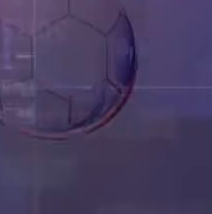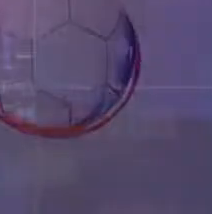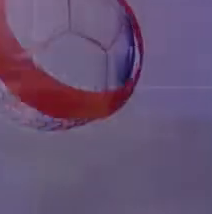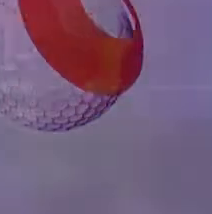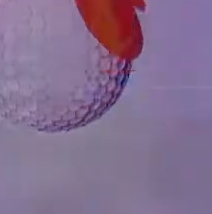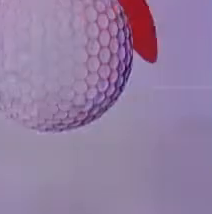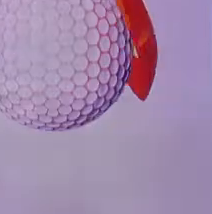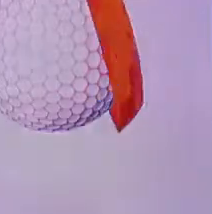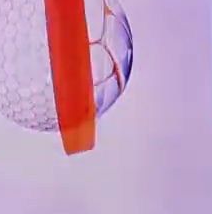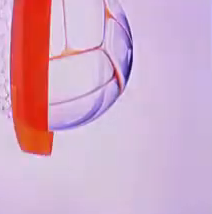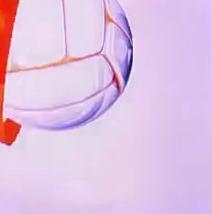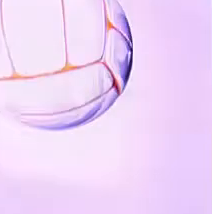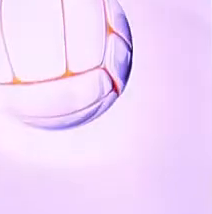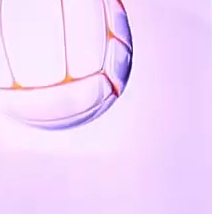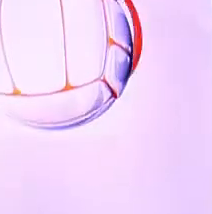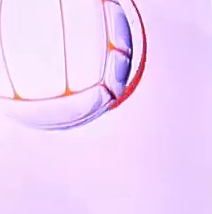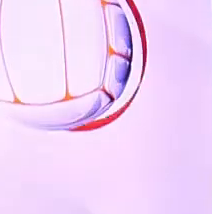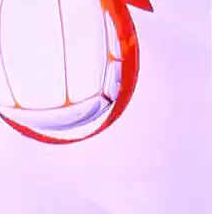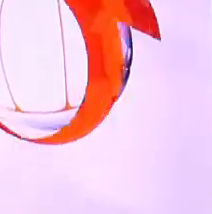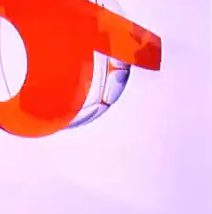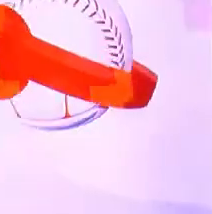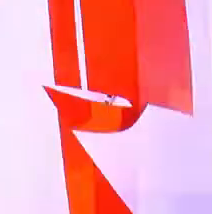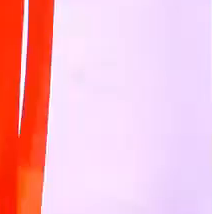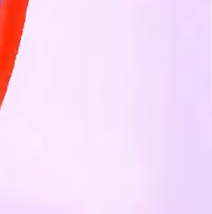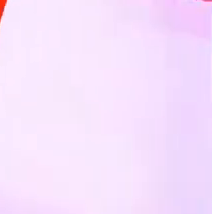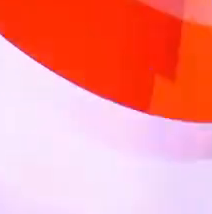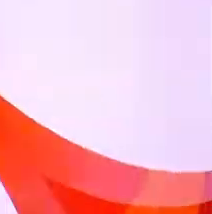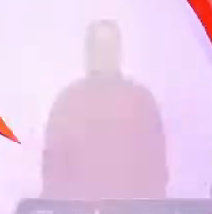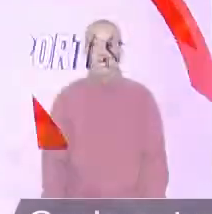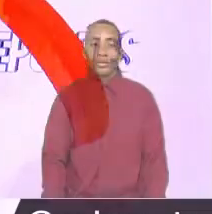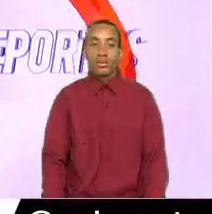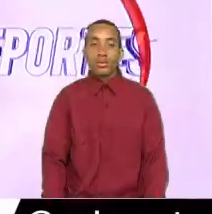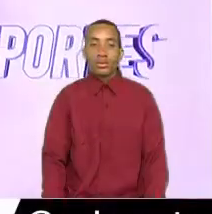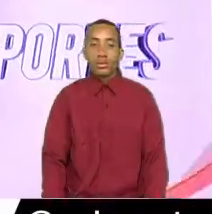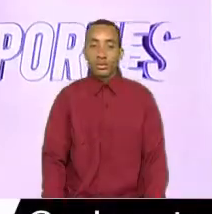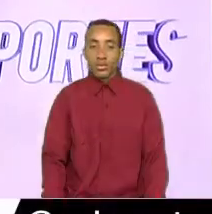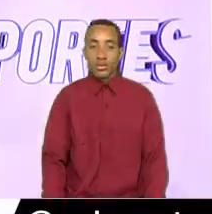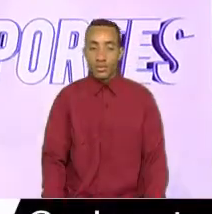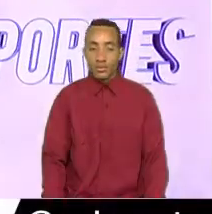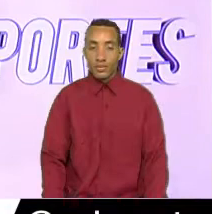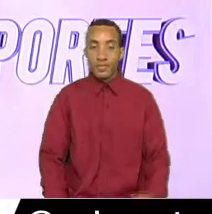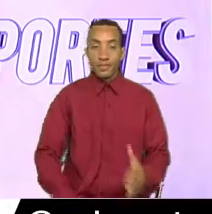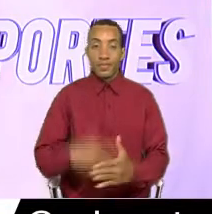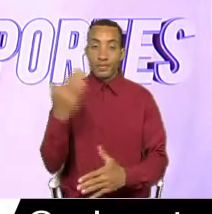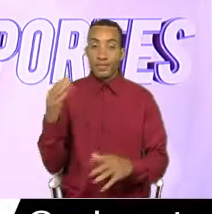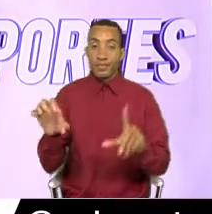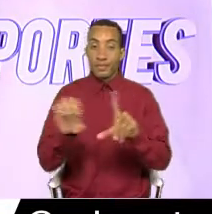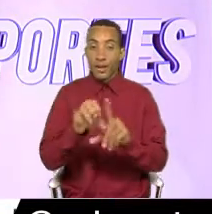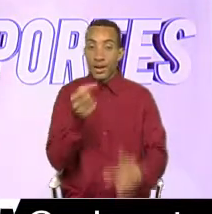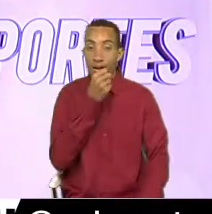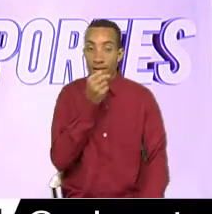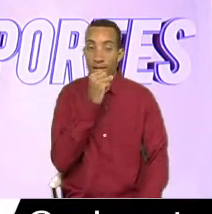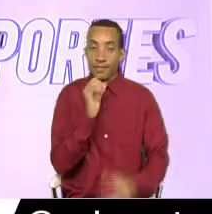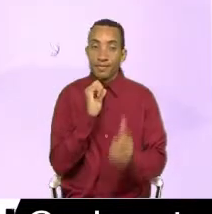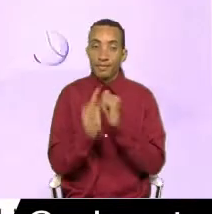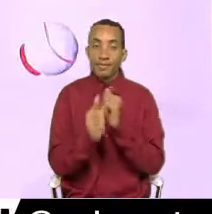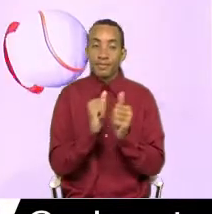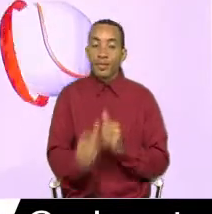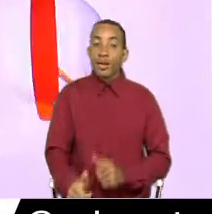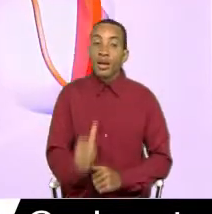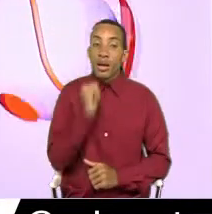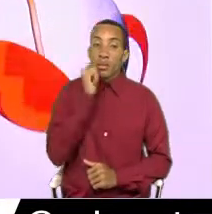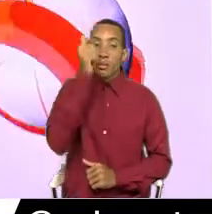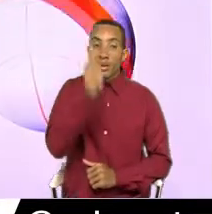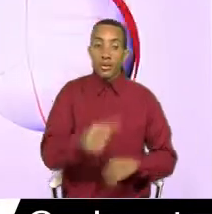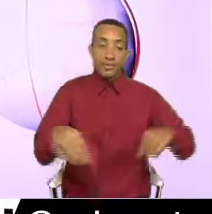A tiempo para los deportes en Enlace Noticias. Con motivo del compromiso mañana entre Alianza Petrolera y el cuadro azul de los Millonarios, las autoridades